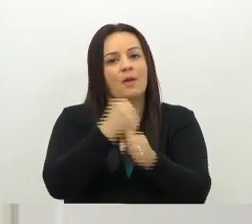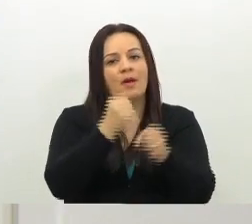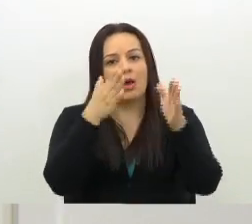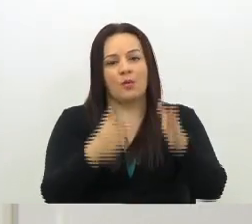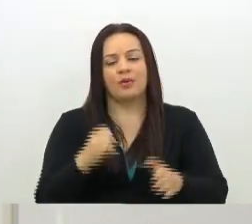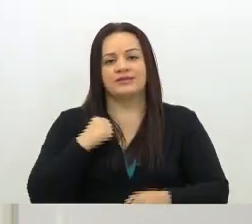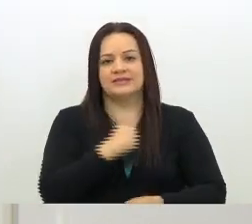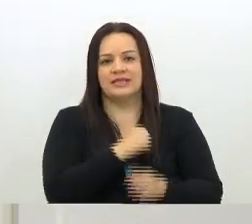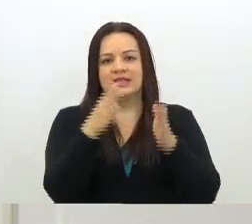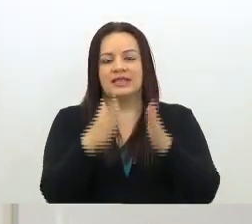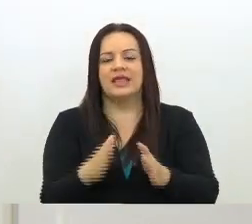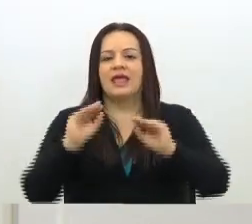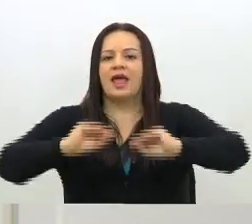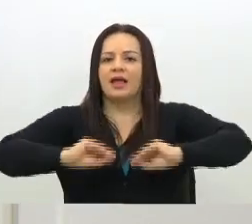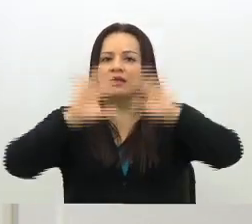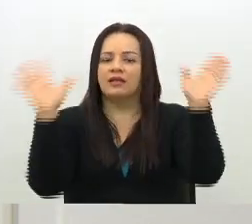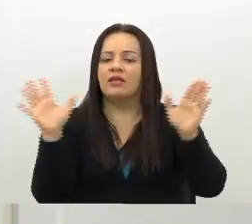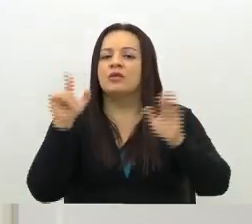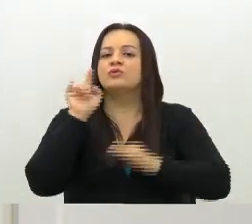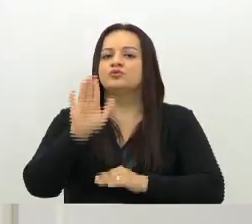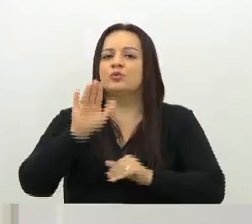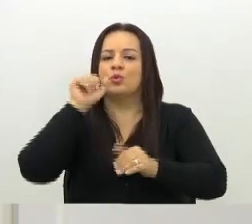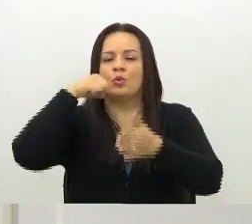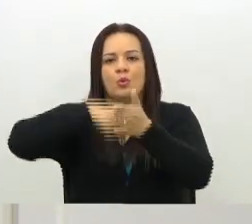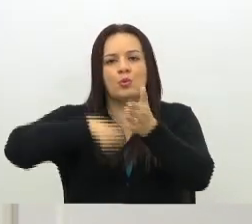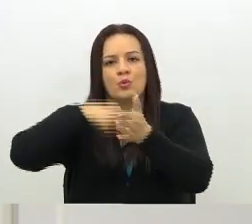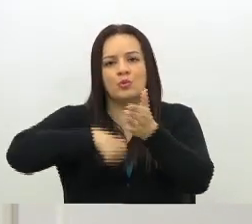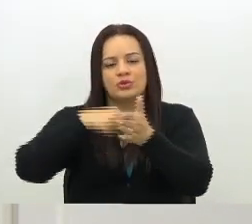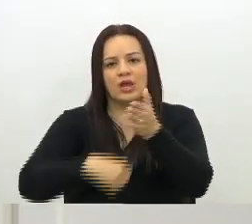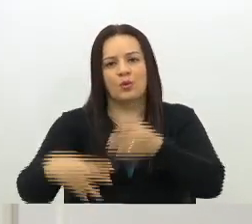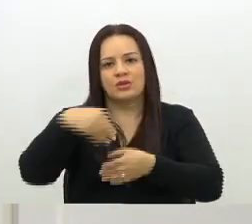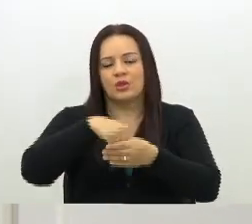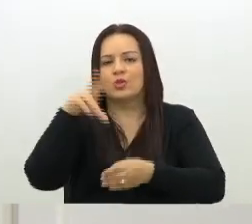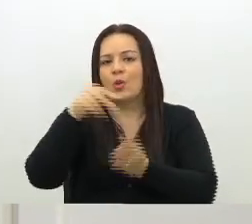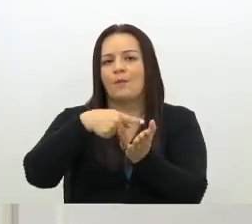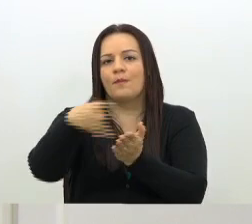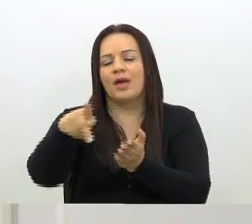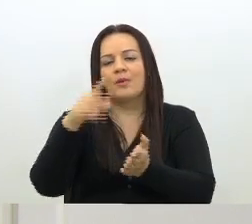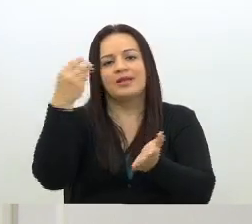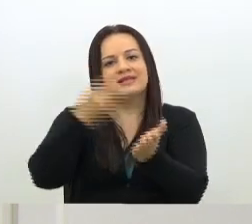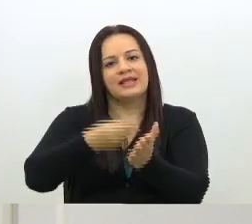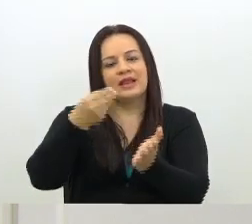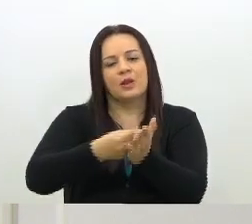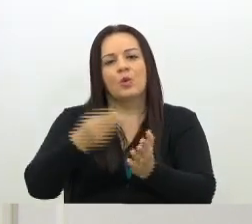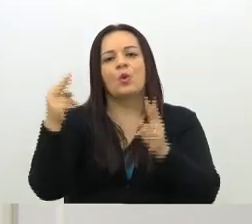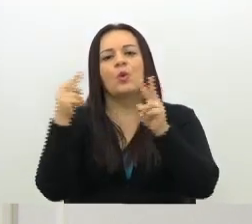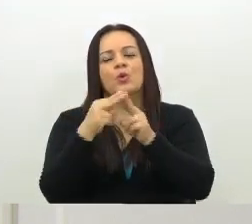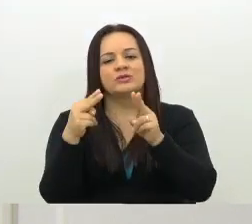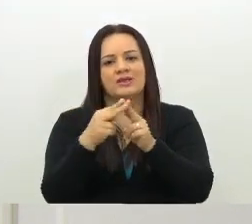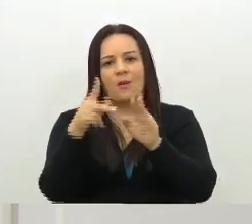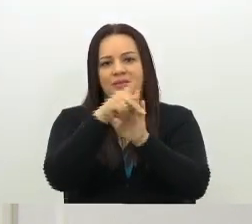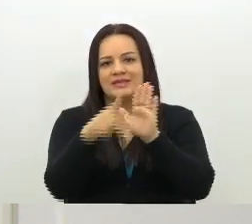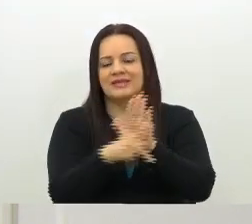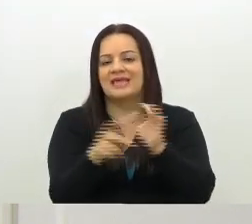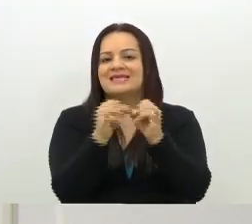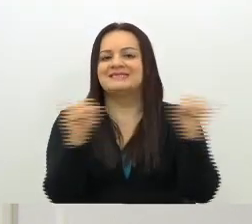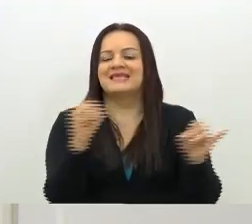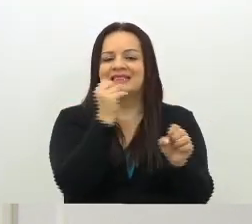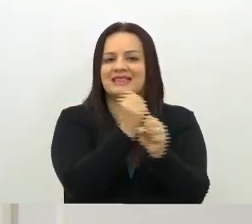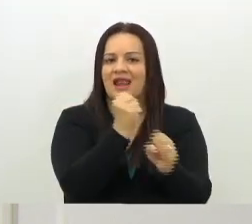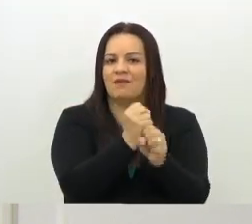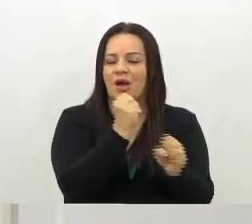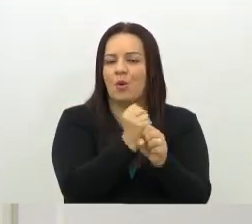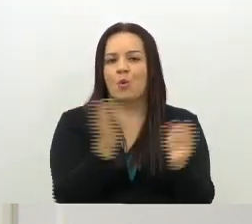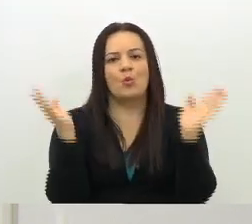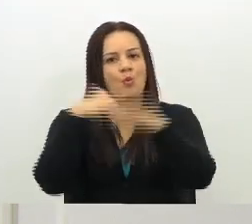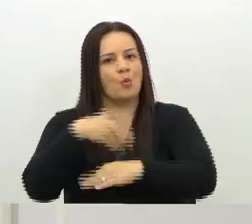su lucha conlleva el no pago del salario, ya que se aplica el conocido principio sin trabajo no hay salario, que ha sido recogido